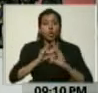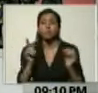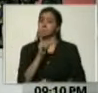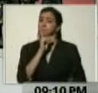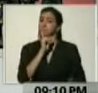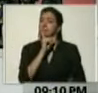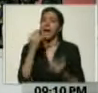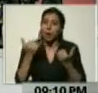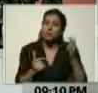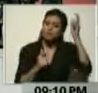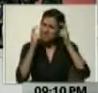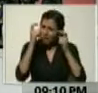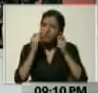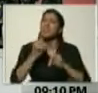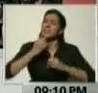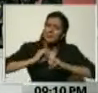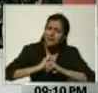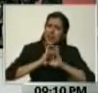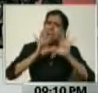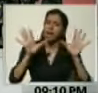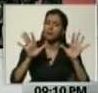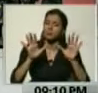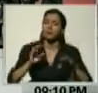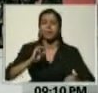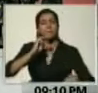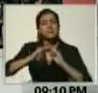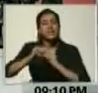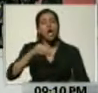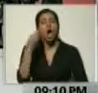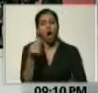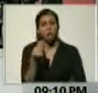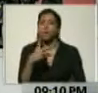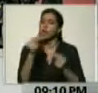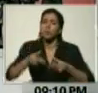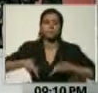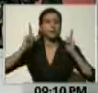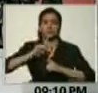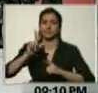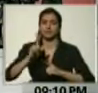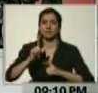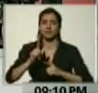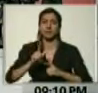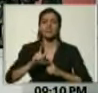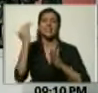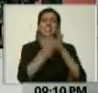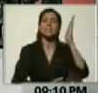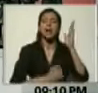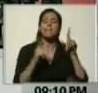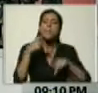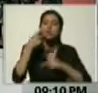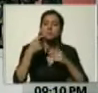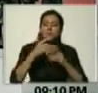habla, es muy claro, y le manda un mensaje a los jóvenes: no permitan que nos despoliticen.